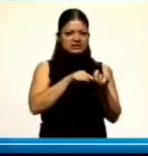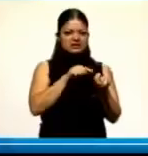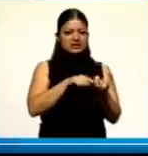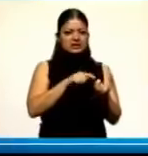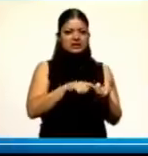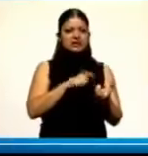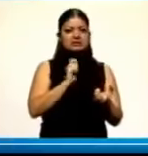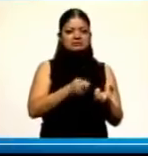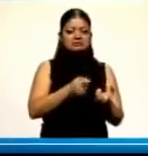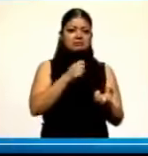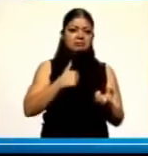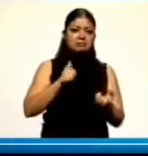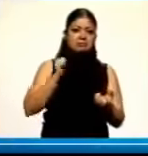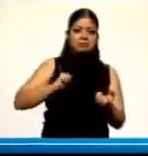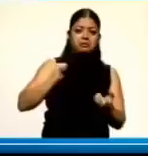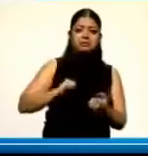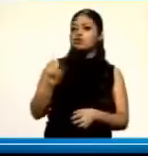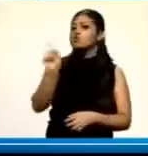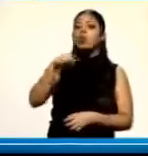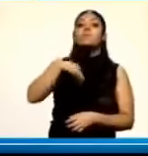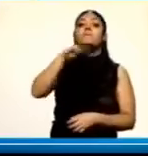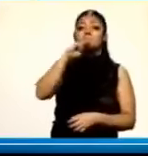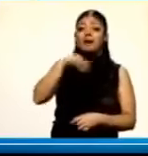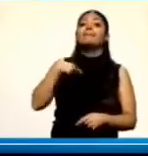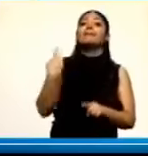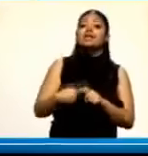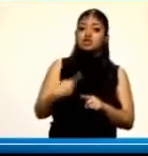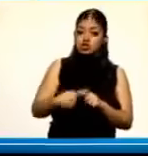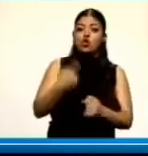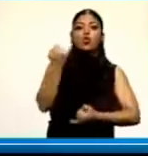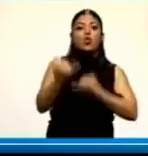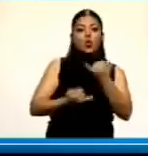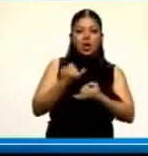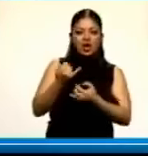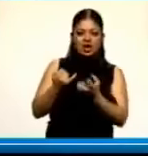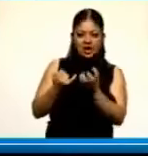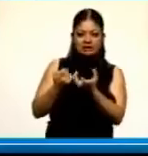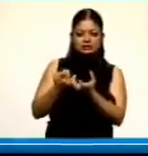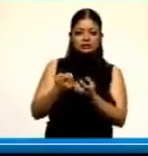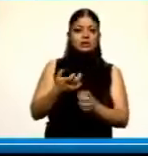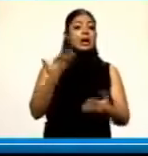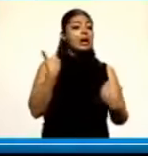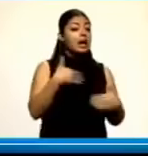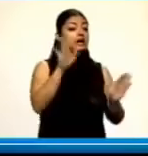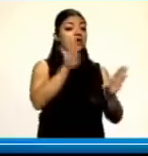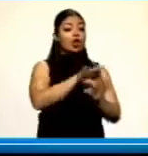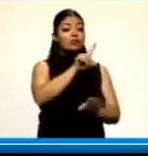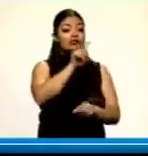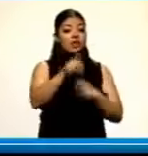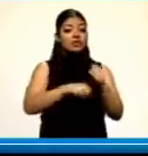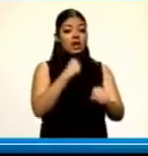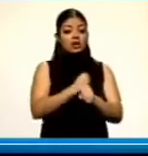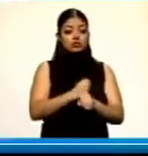re viejo. No, mi mamá y mi tío jugaban con estos hace como unos 100 años.